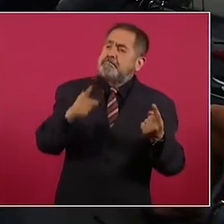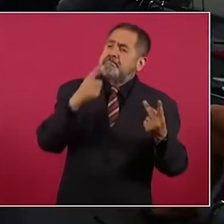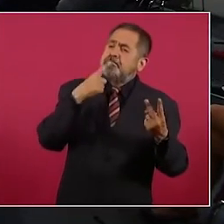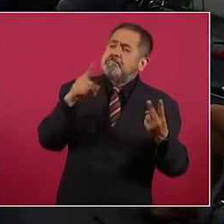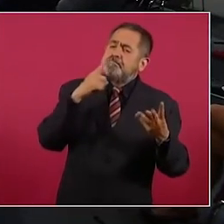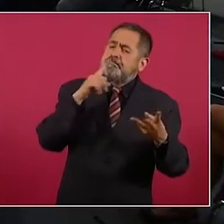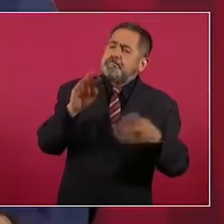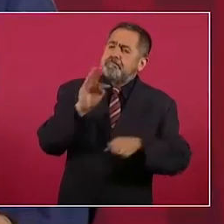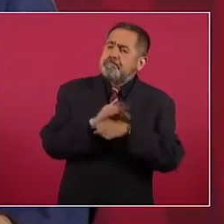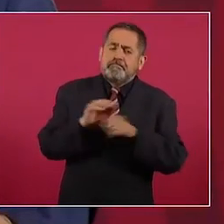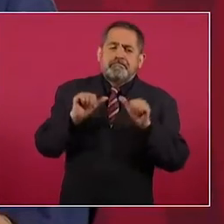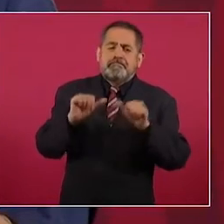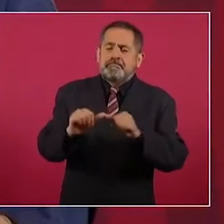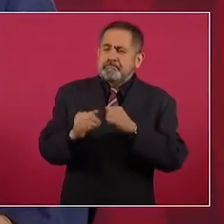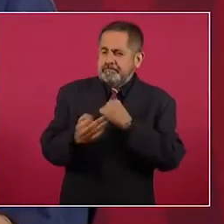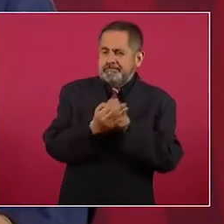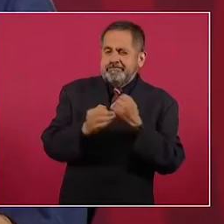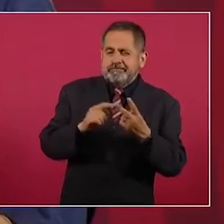interpusieron?